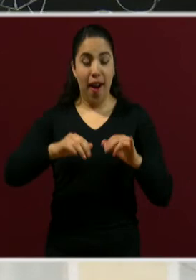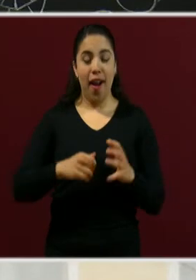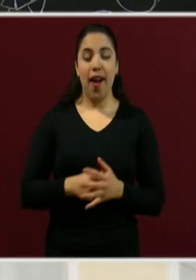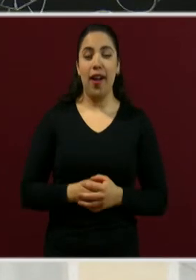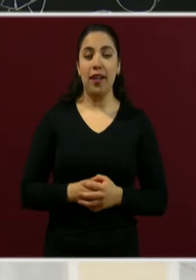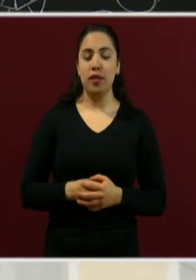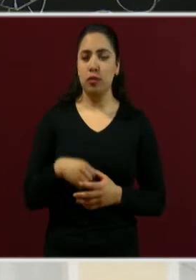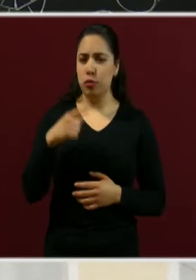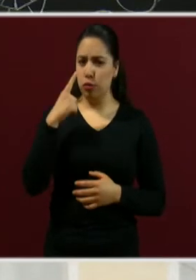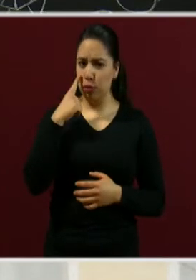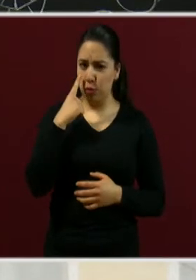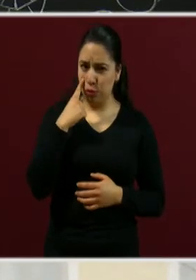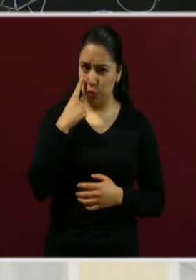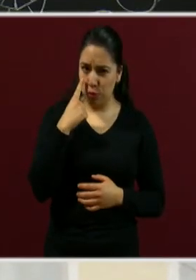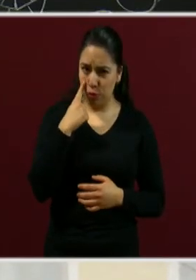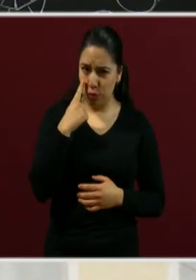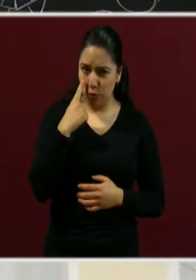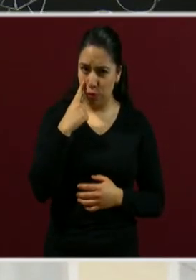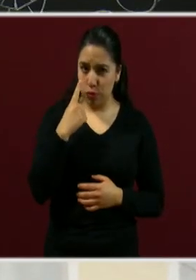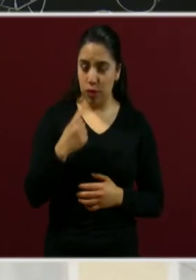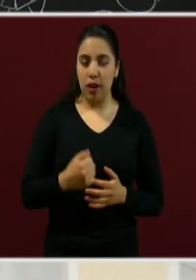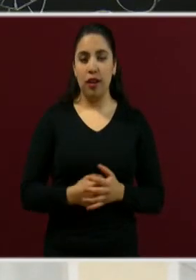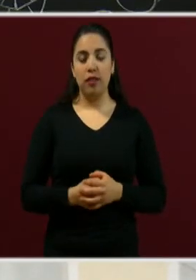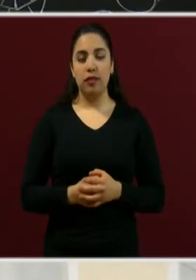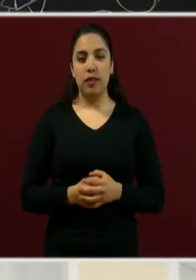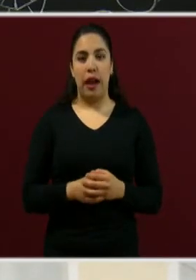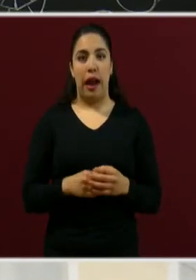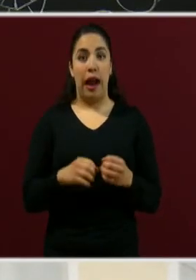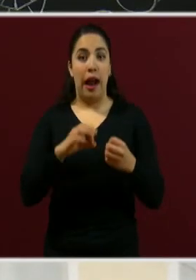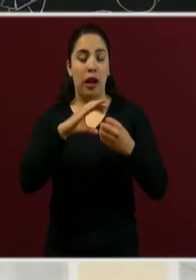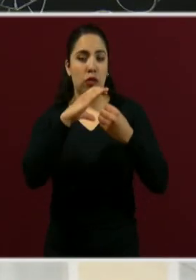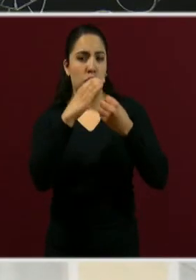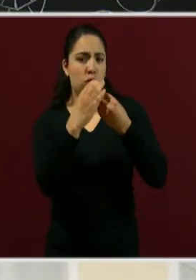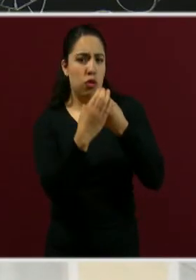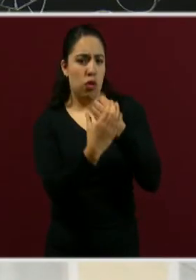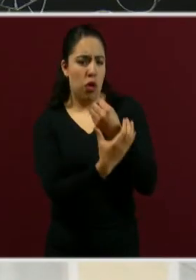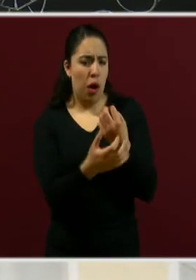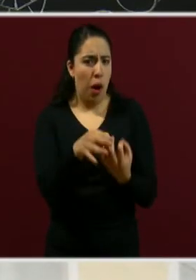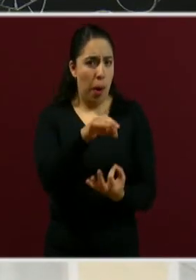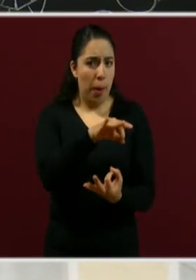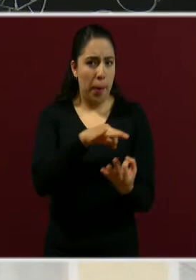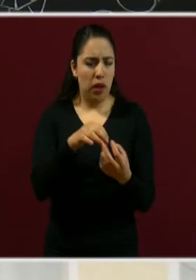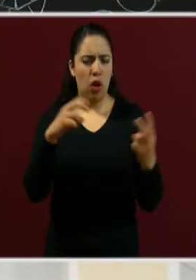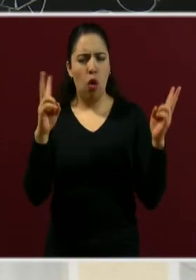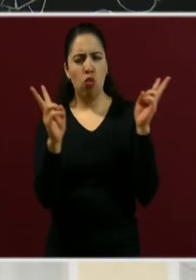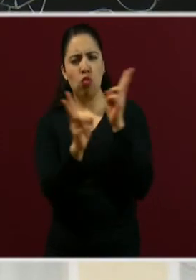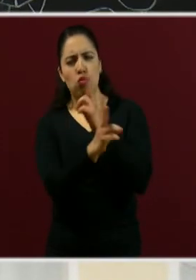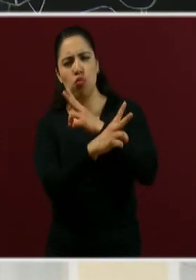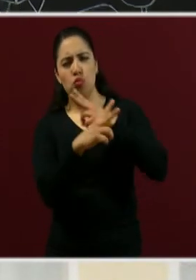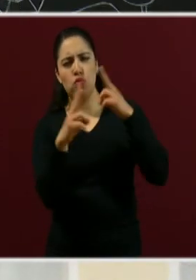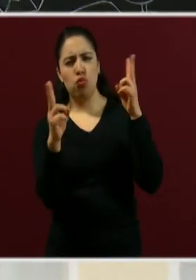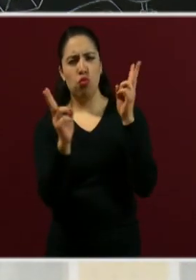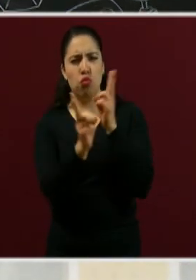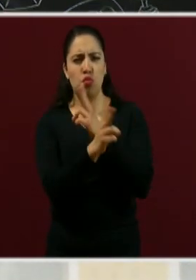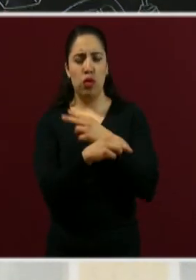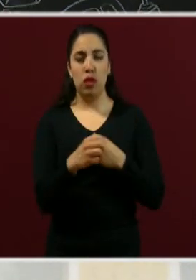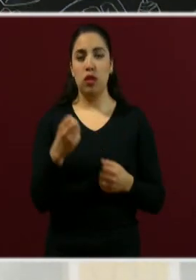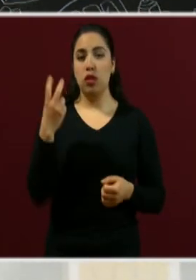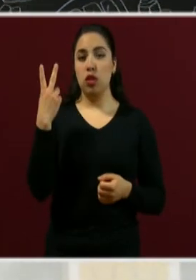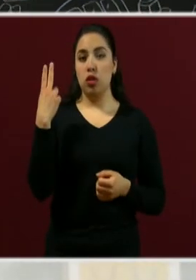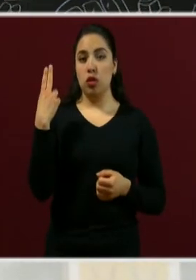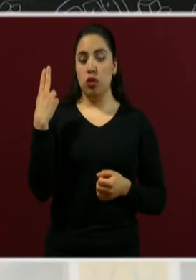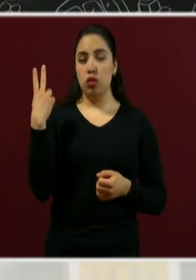lo que vemos es cómo en este planeta hay ráfagas de viento de hasta